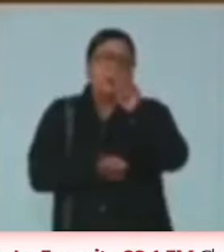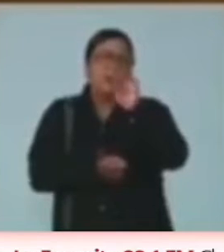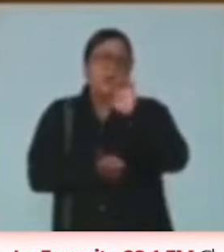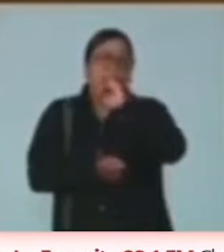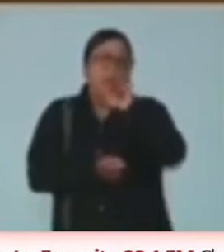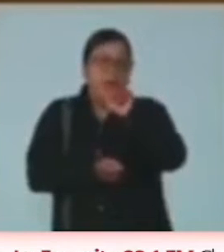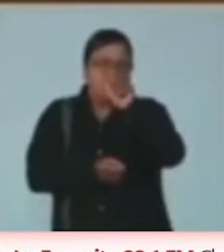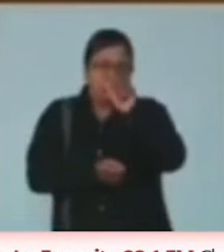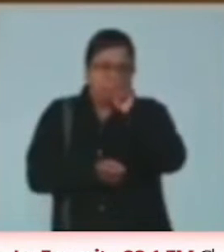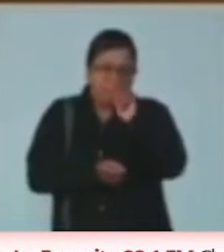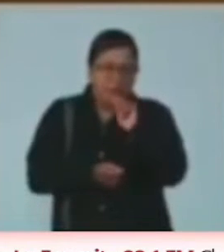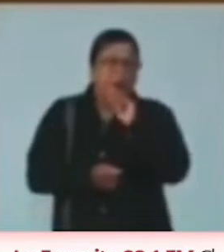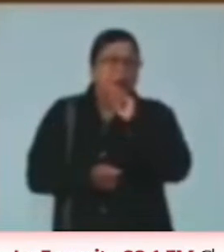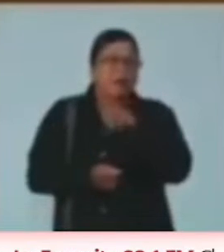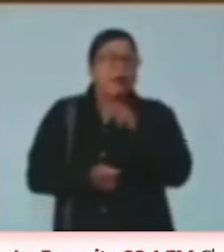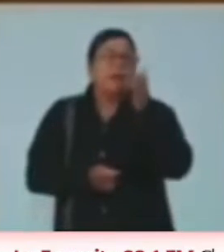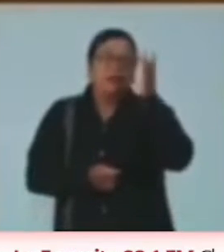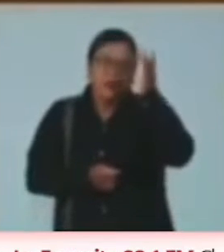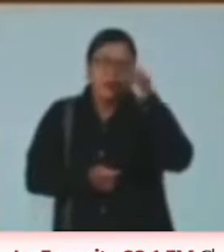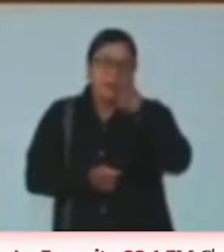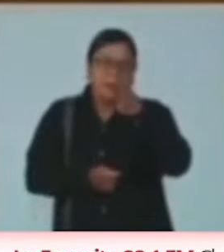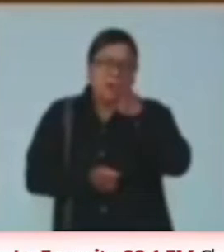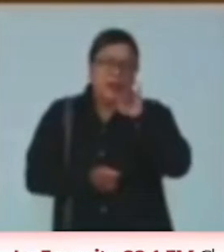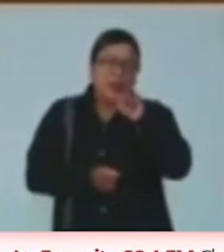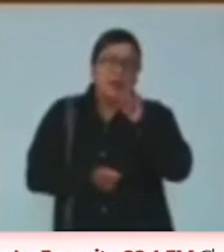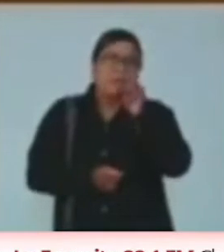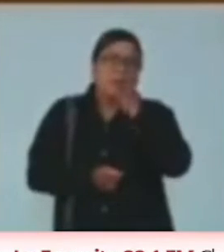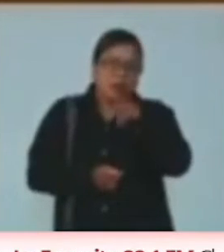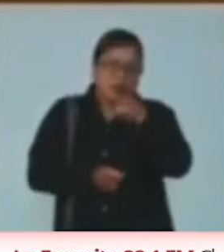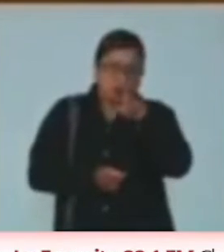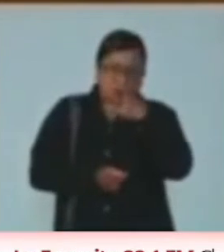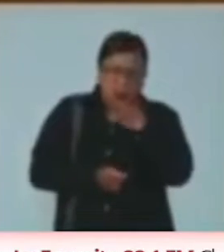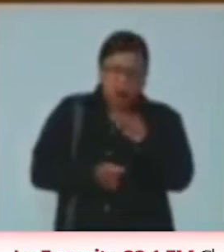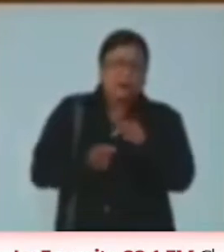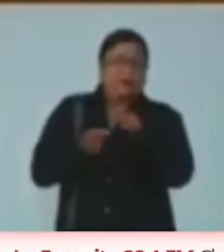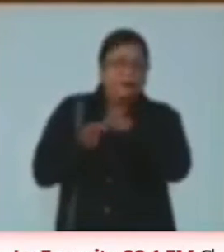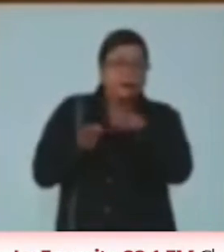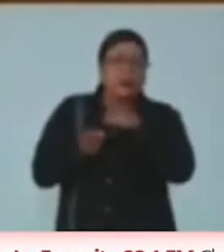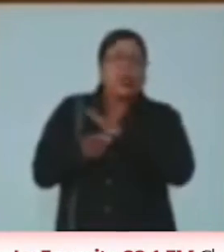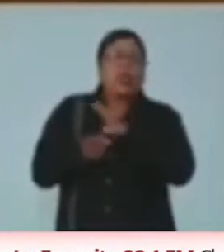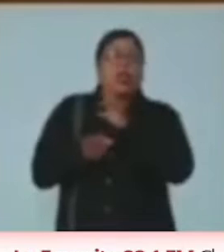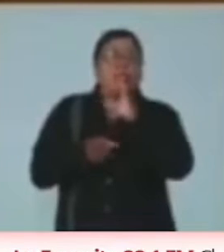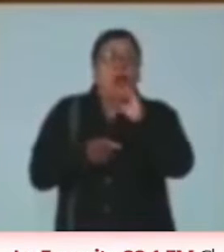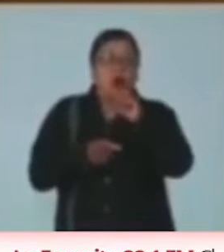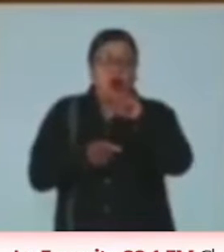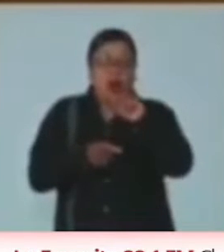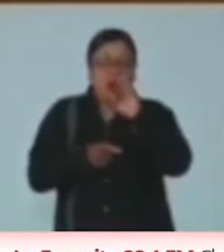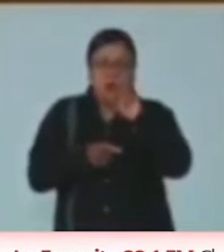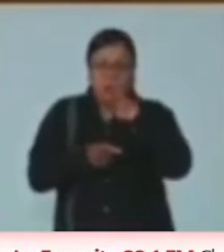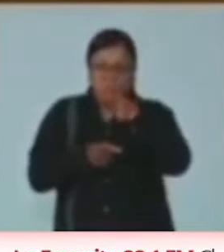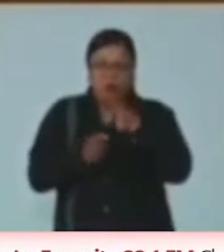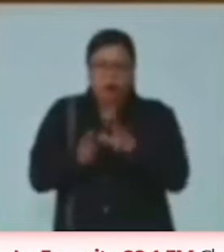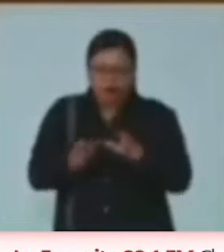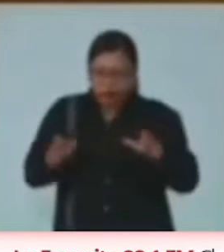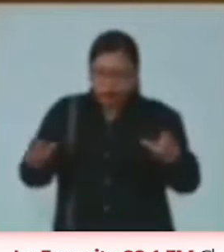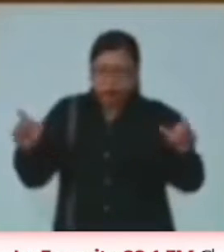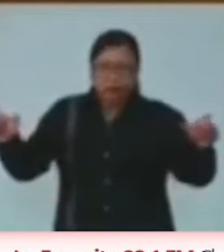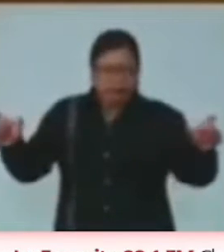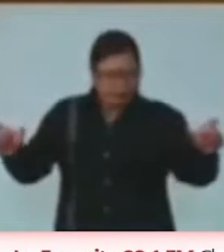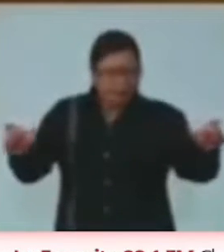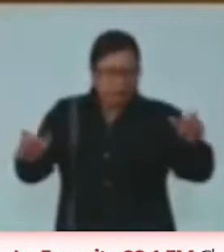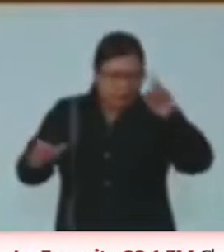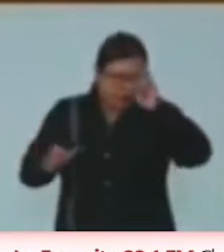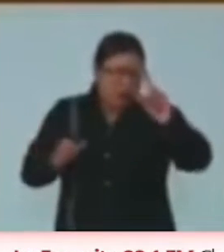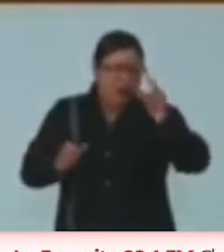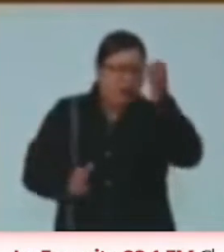María Peñoles del paraje Ocotal se integró brigada de CONAFOR, unidad móvil